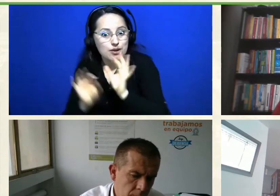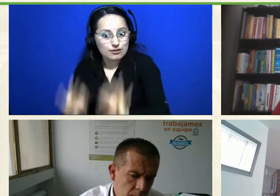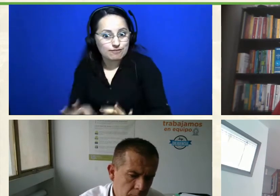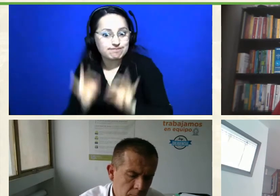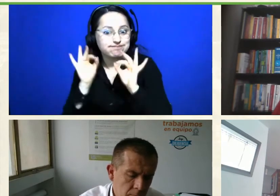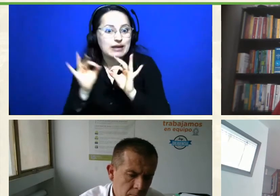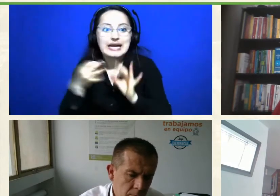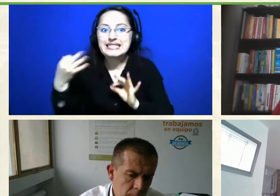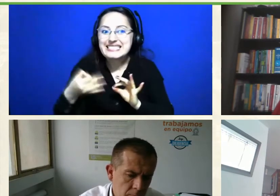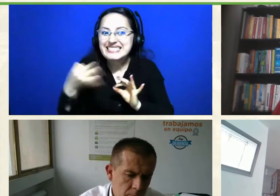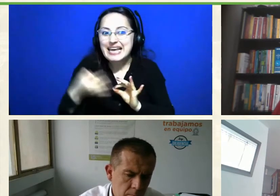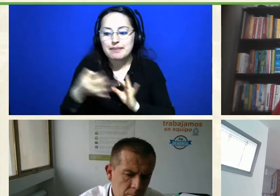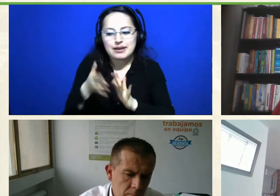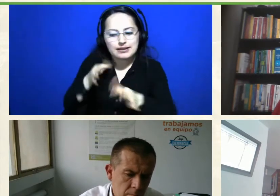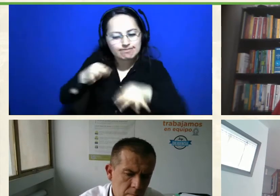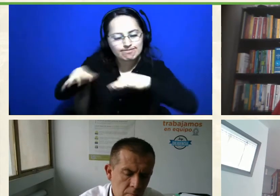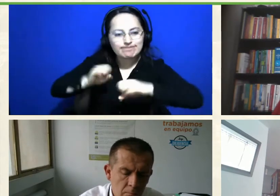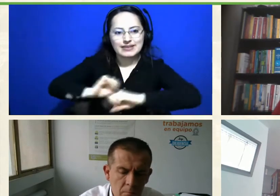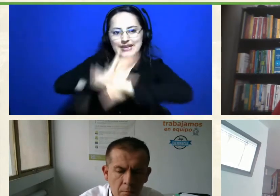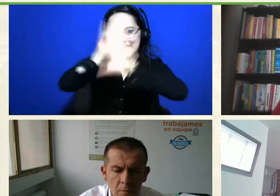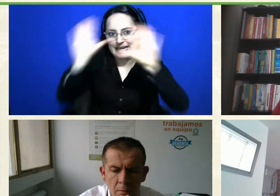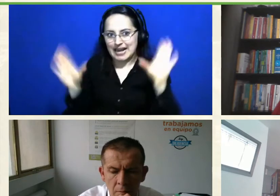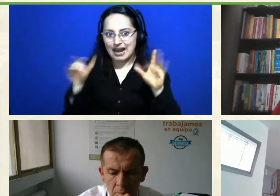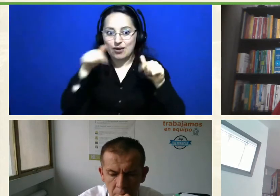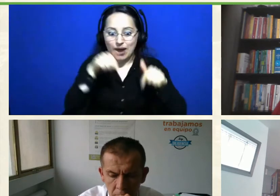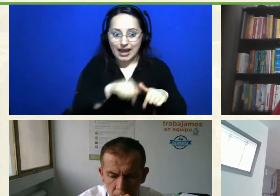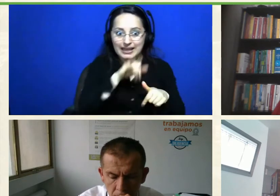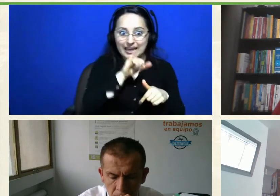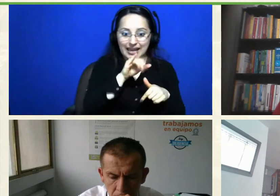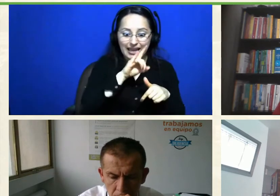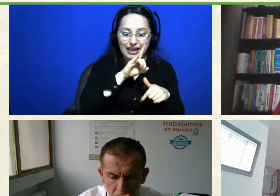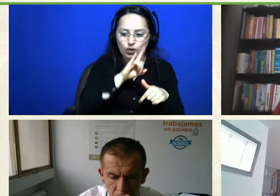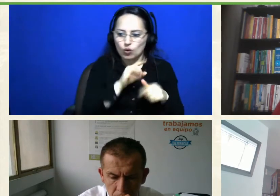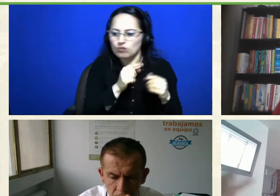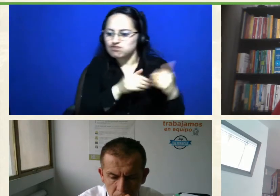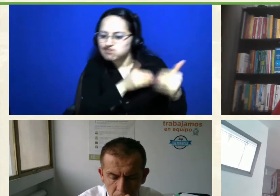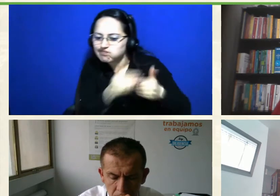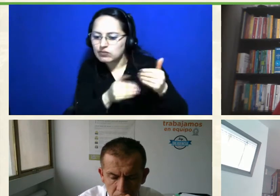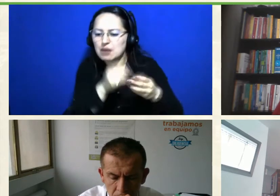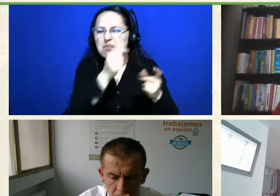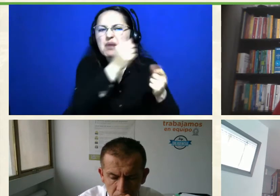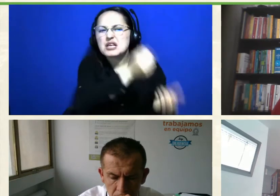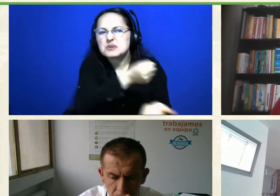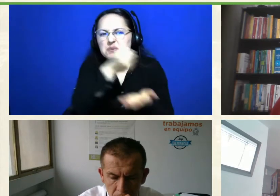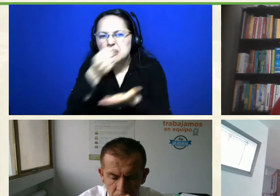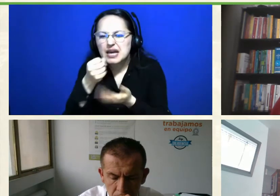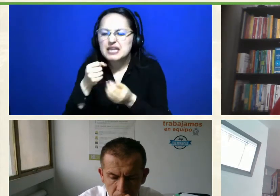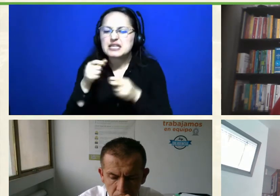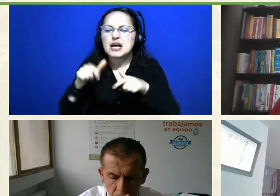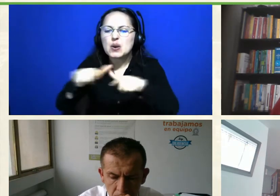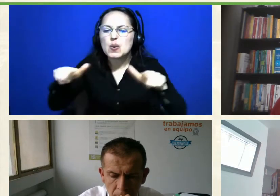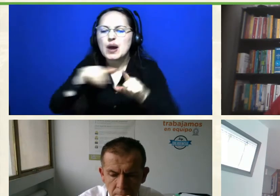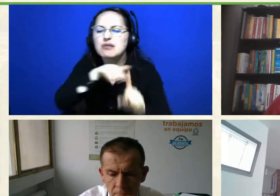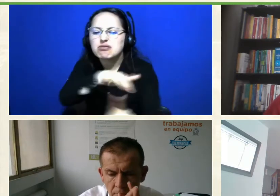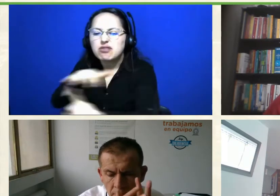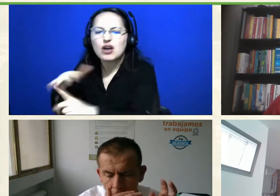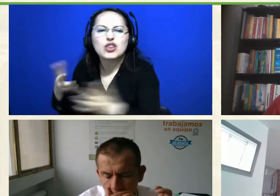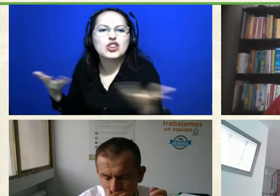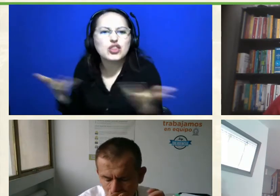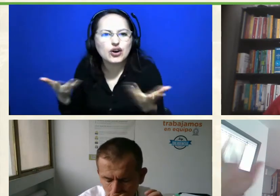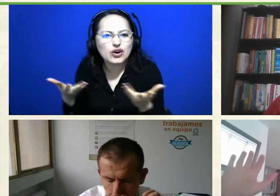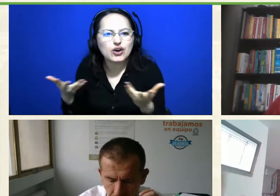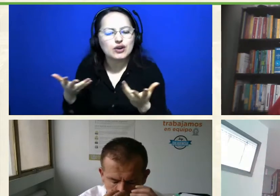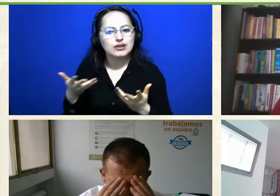mano la información por parte del distrito, qué estamos haciendo frente a esto, presupuestos, zonas de influencia, todo el tema. Y también a